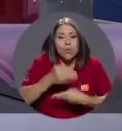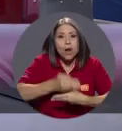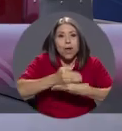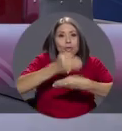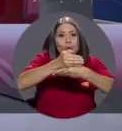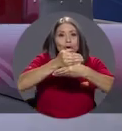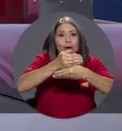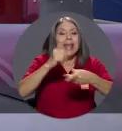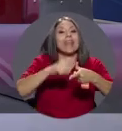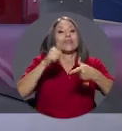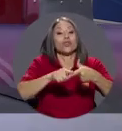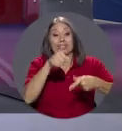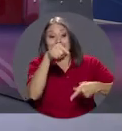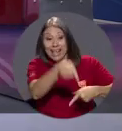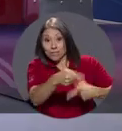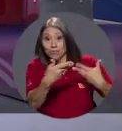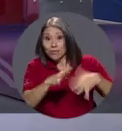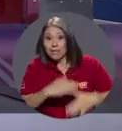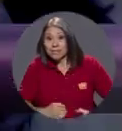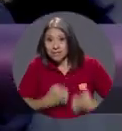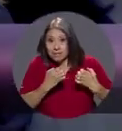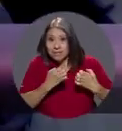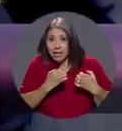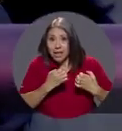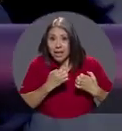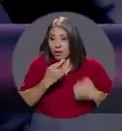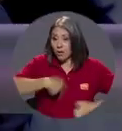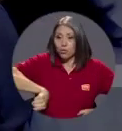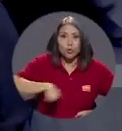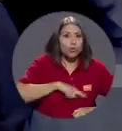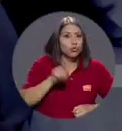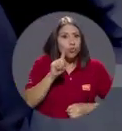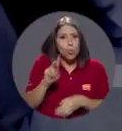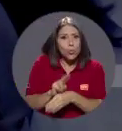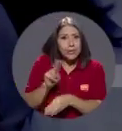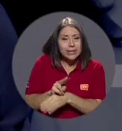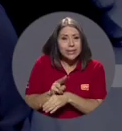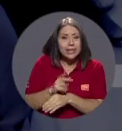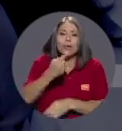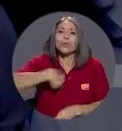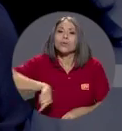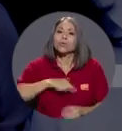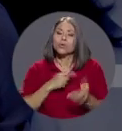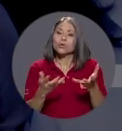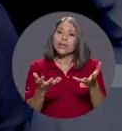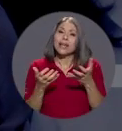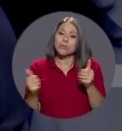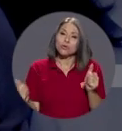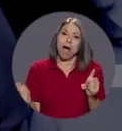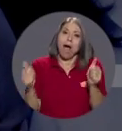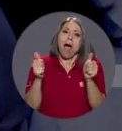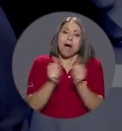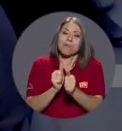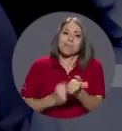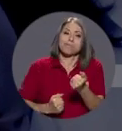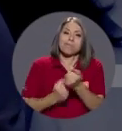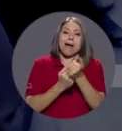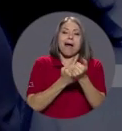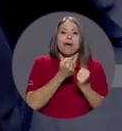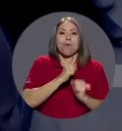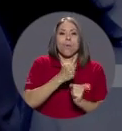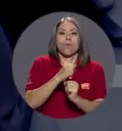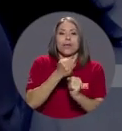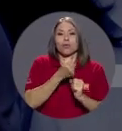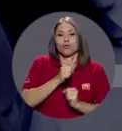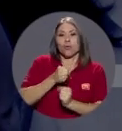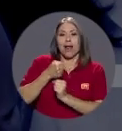mejor entender es, esa herramienta existe, no la estamos utilizando y nosotros queremos darle un acompañamiento a los